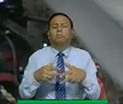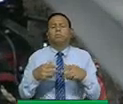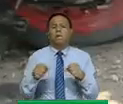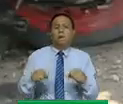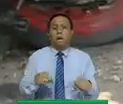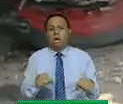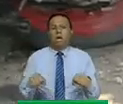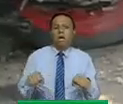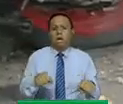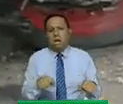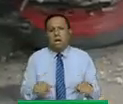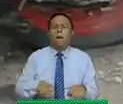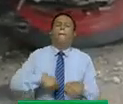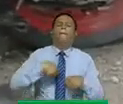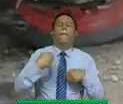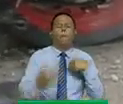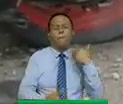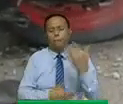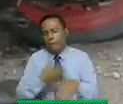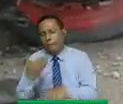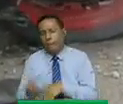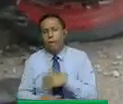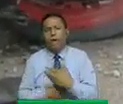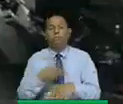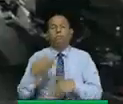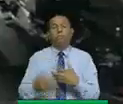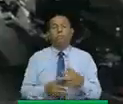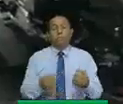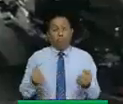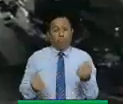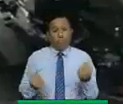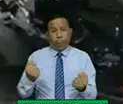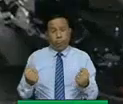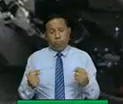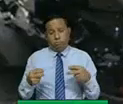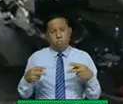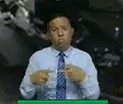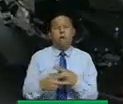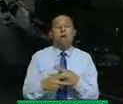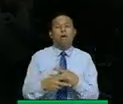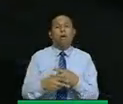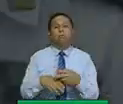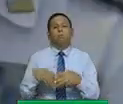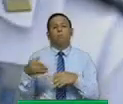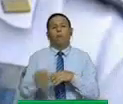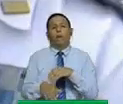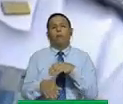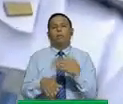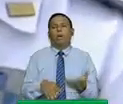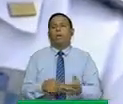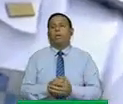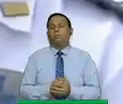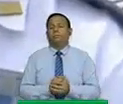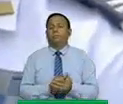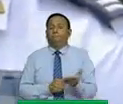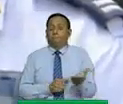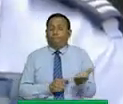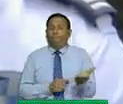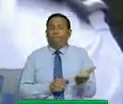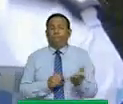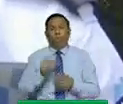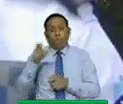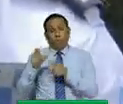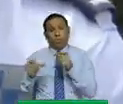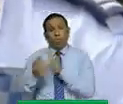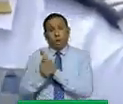Y sus ocupantes terminaron bajo los neumáticos, falleciendo al instante. los peritos de la vía darán el